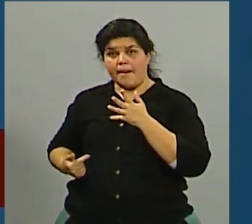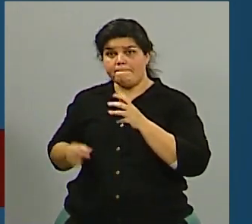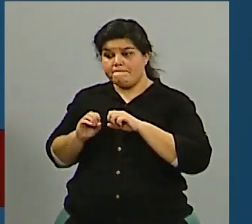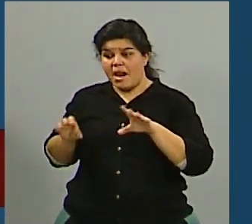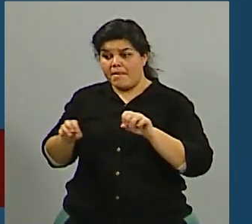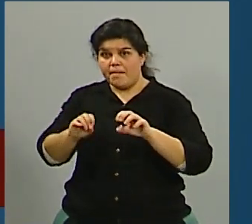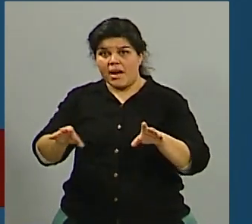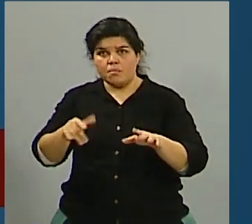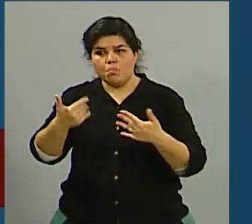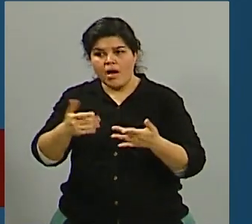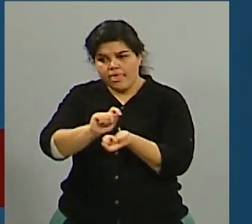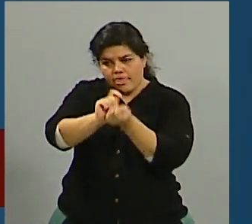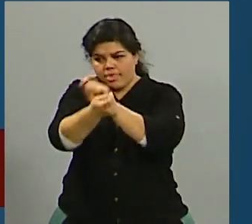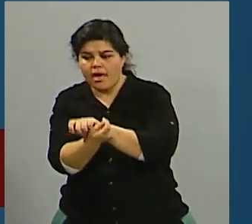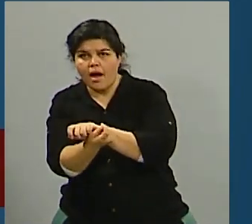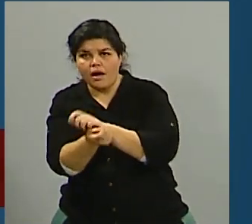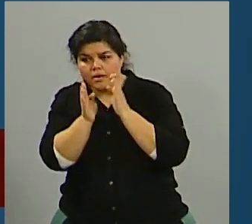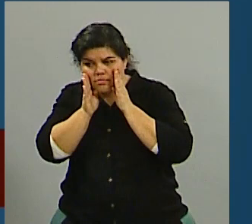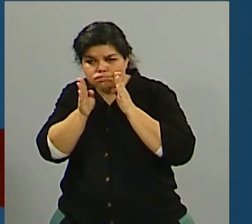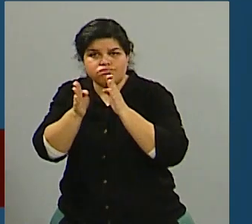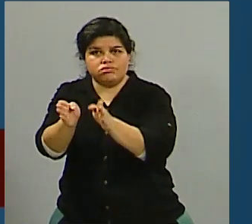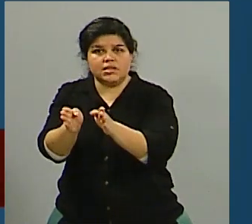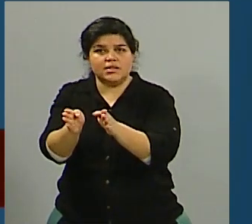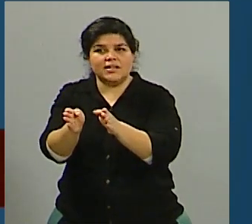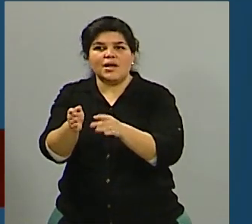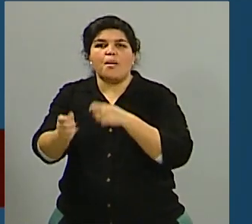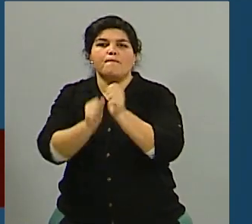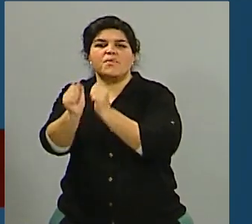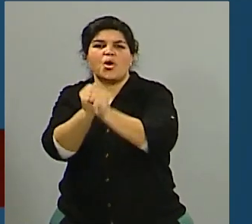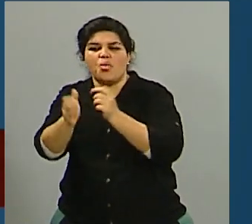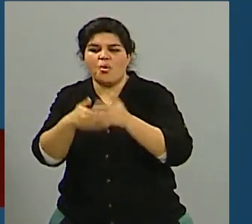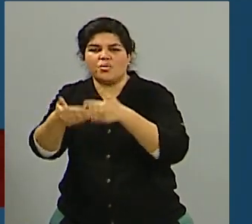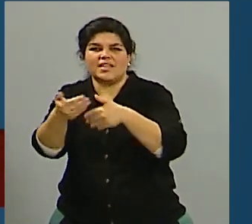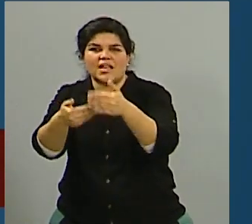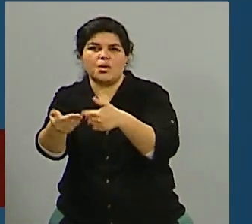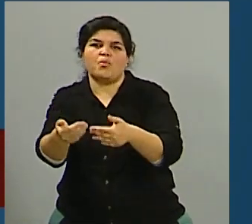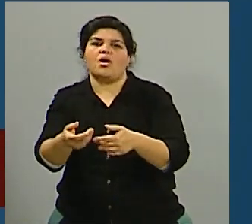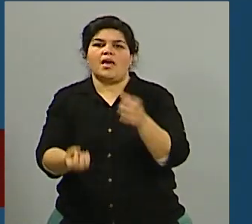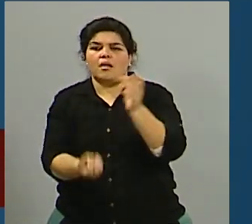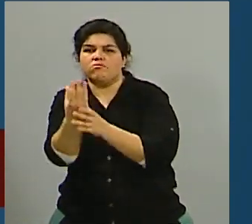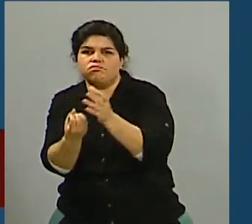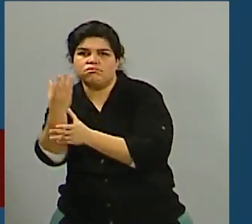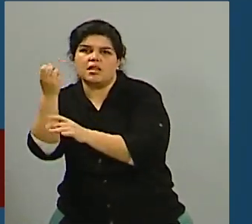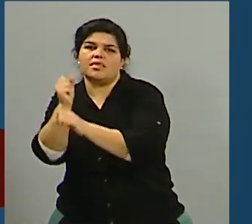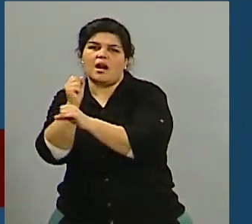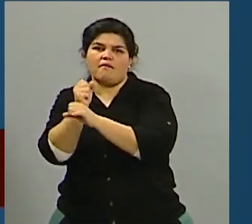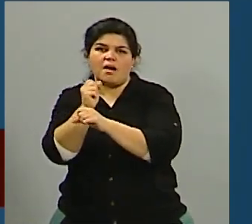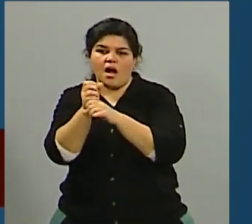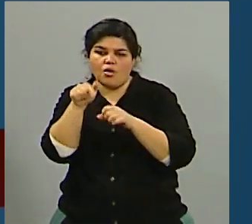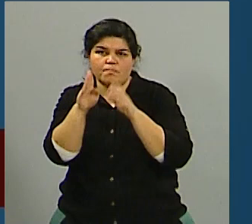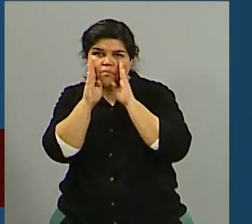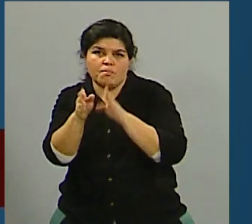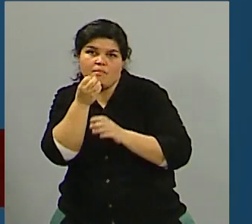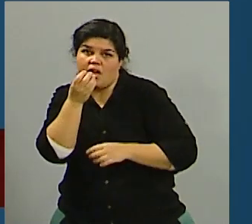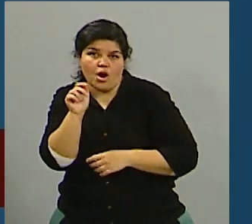en un camino de productividad, de generación de empleo, Karina, de generar